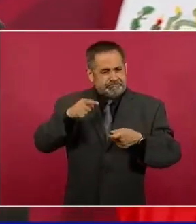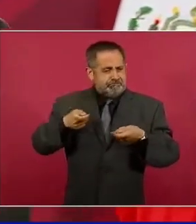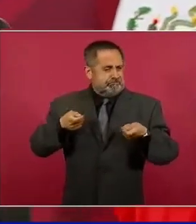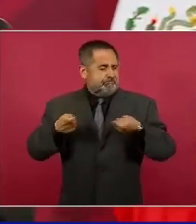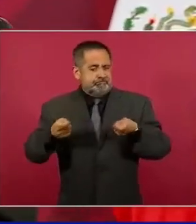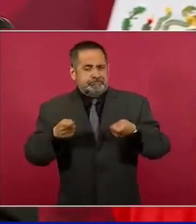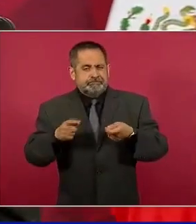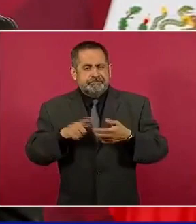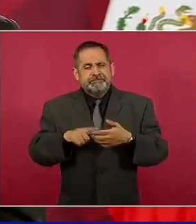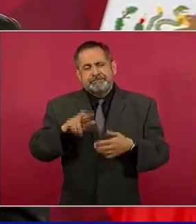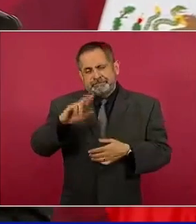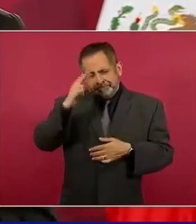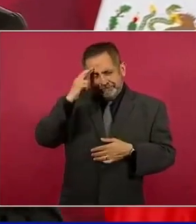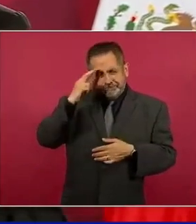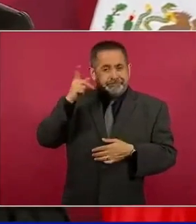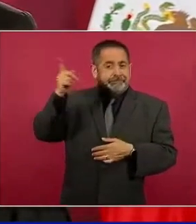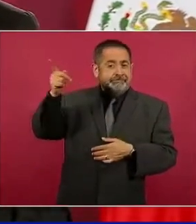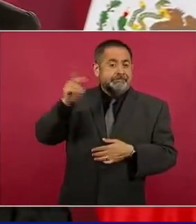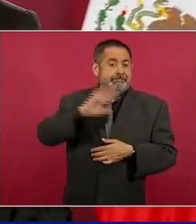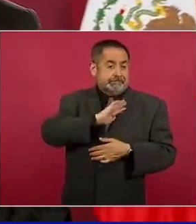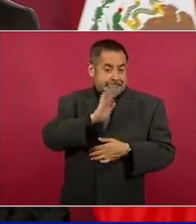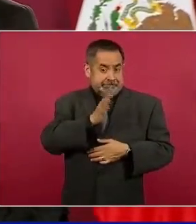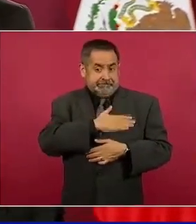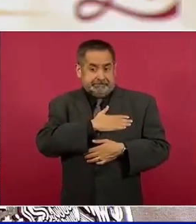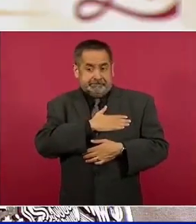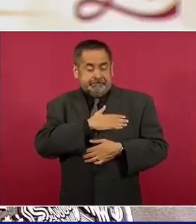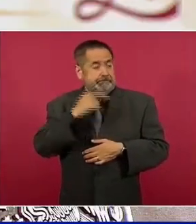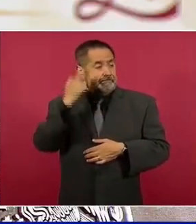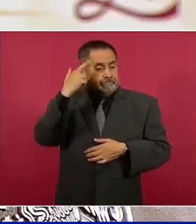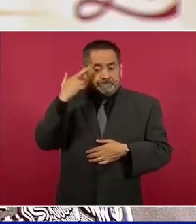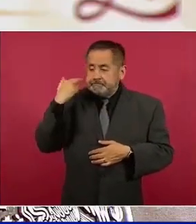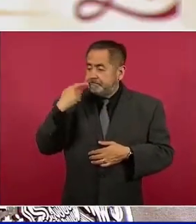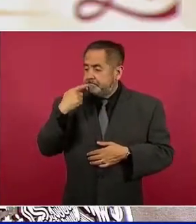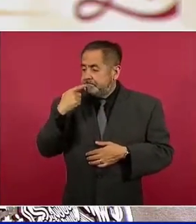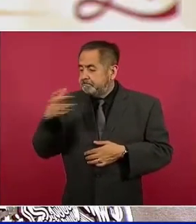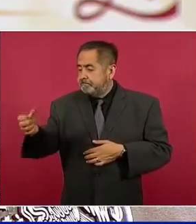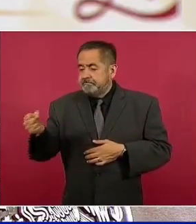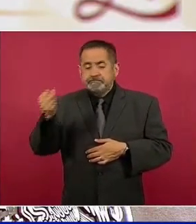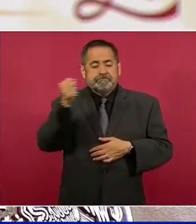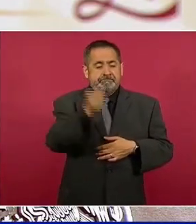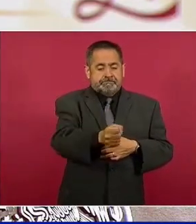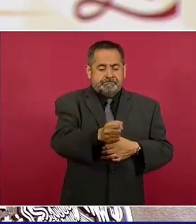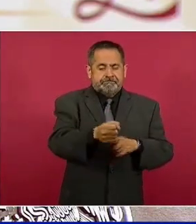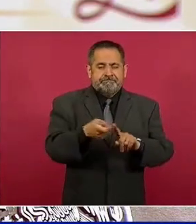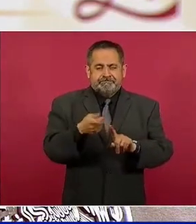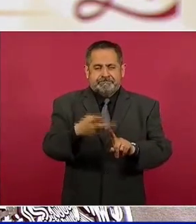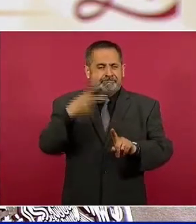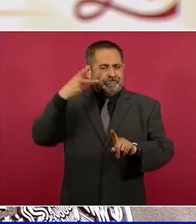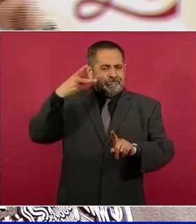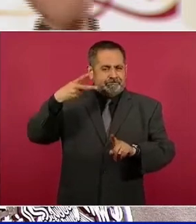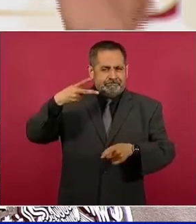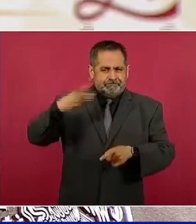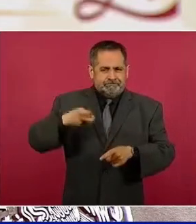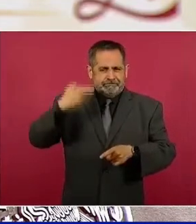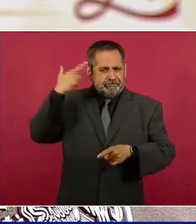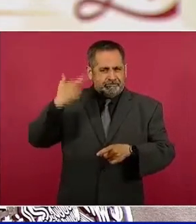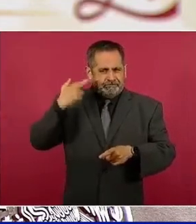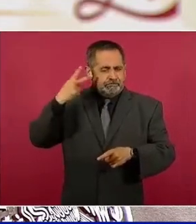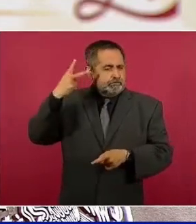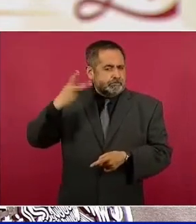La monarquía española nombraba a virreyes para dominar